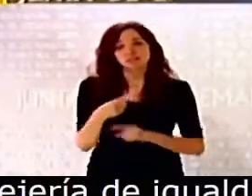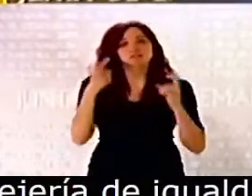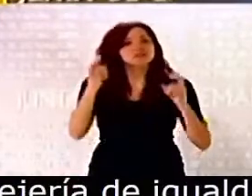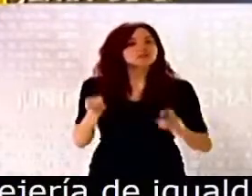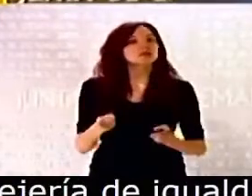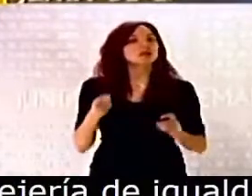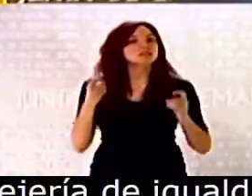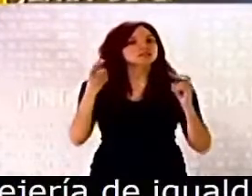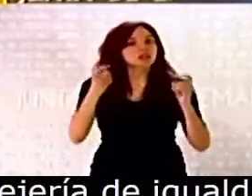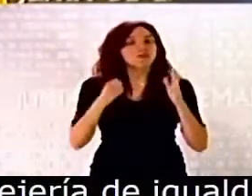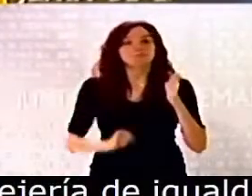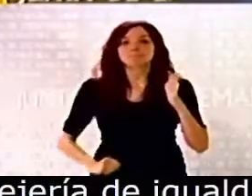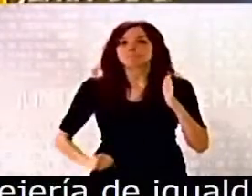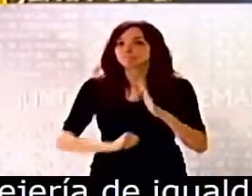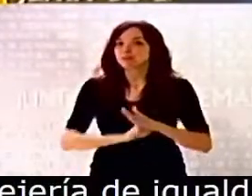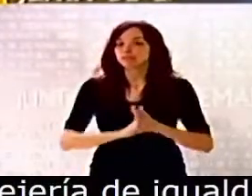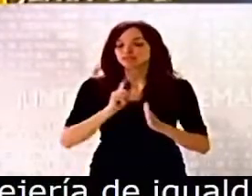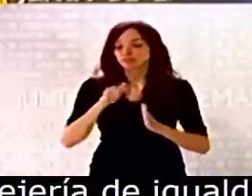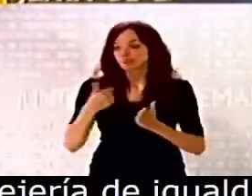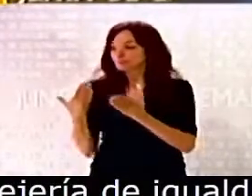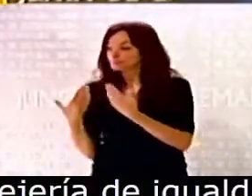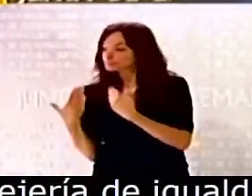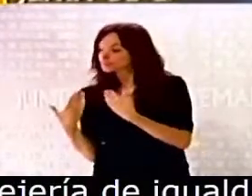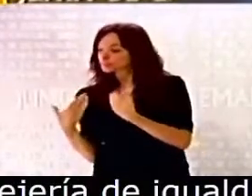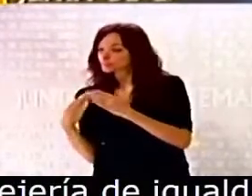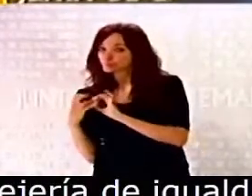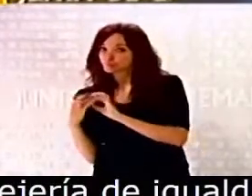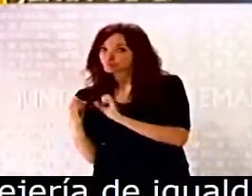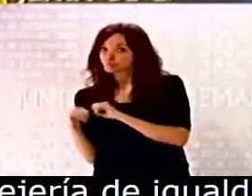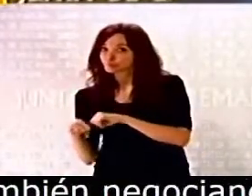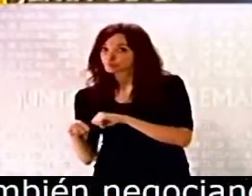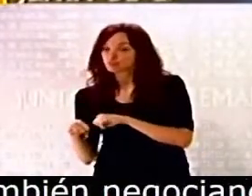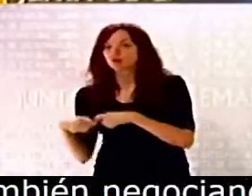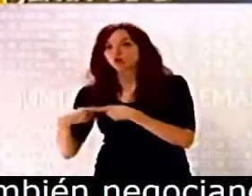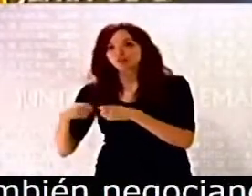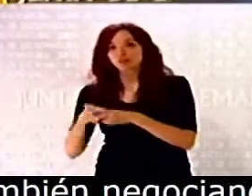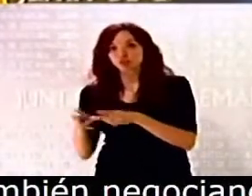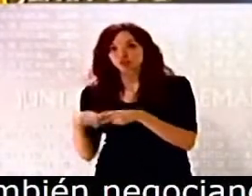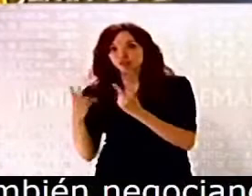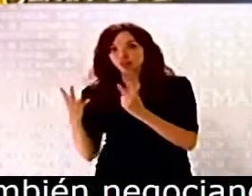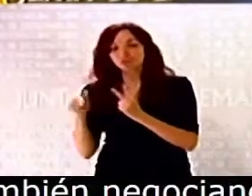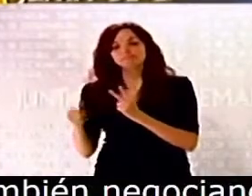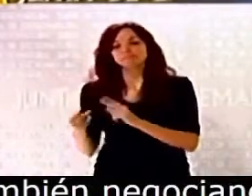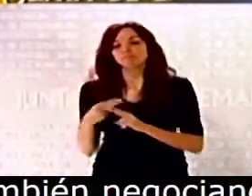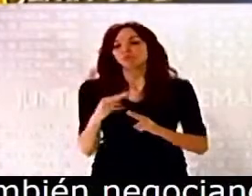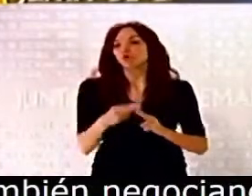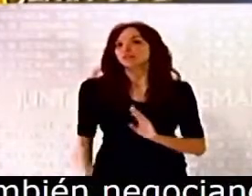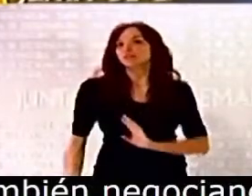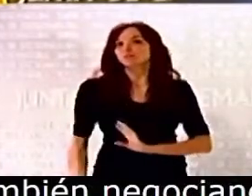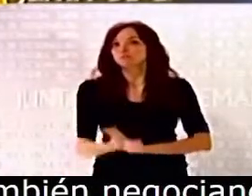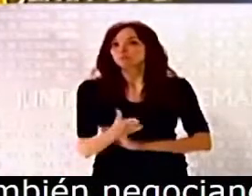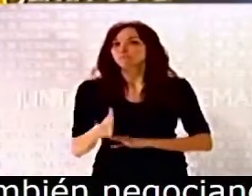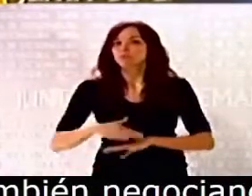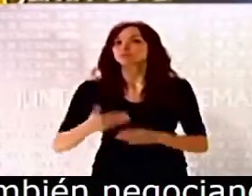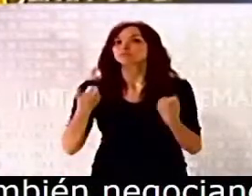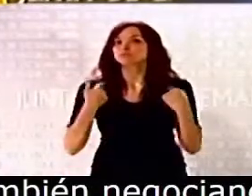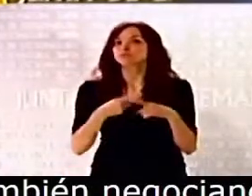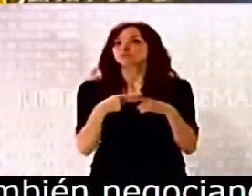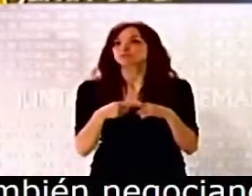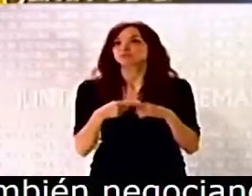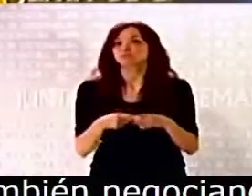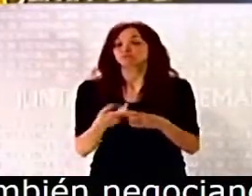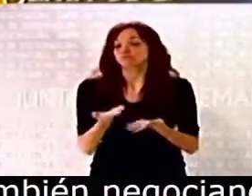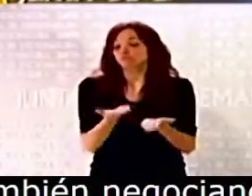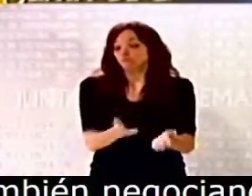posible, también negociándolo en el seno de la concertación social, poner en marcha políticas de corresponsabilidad que den respuesta a las familias de